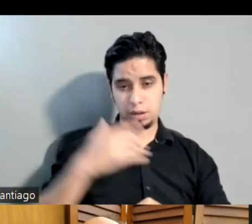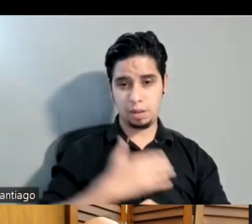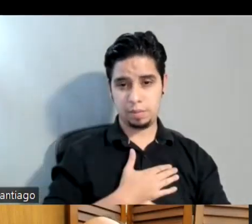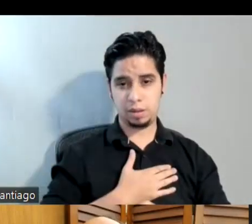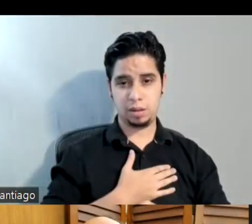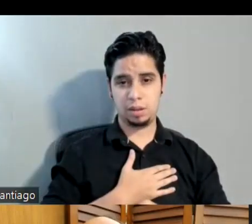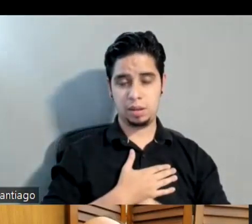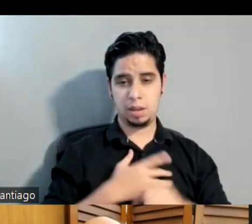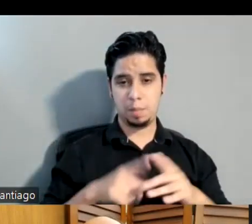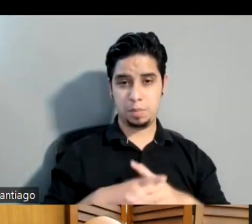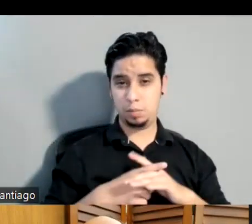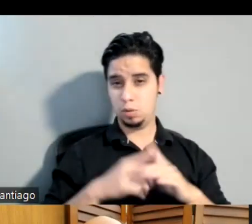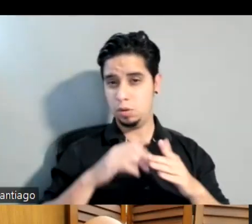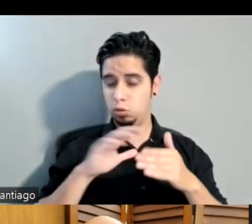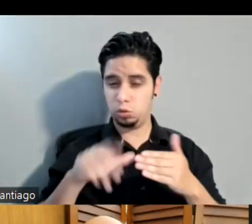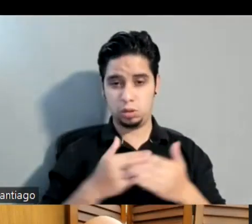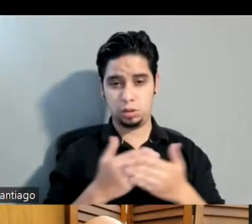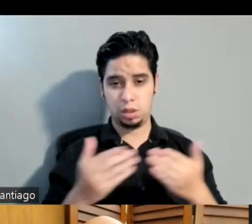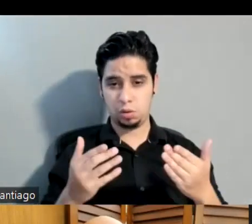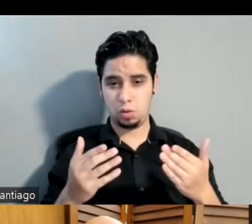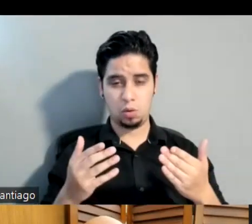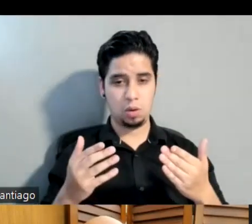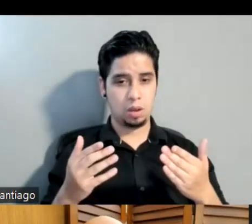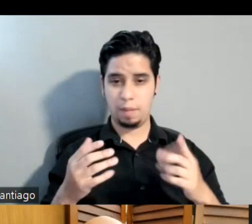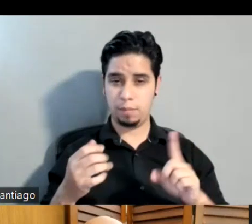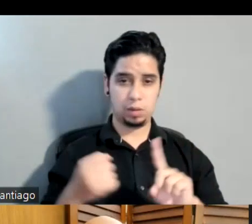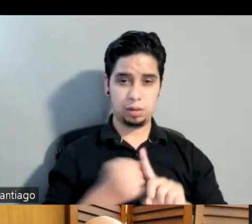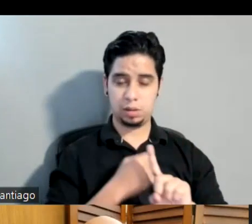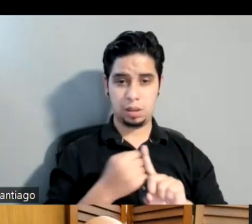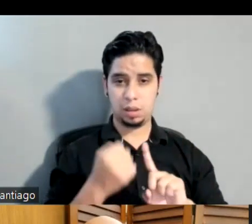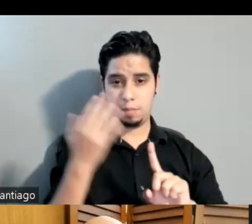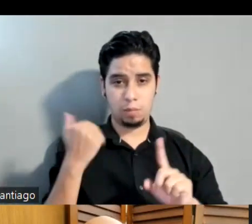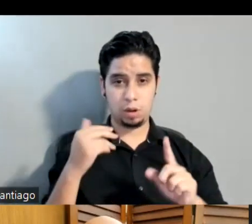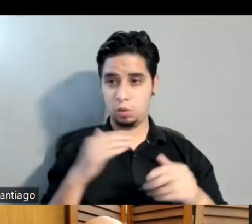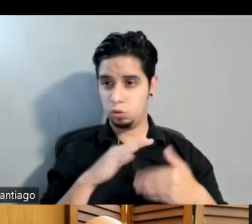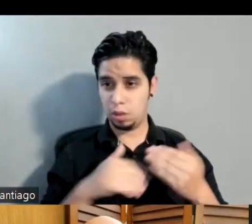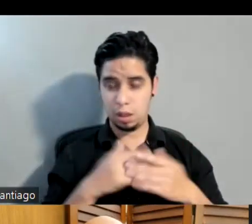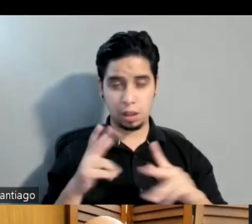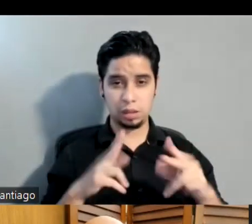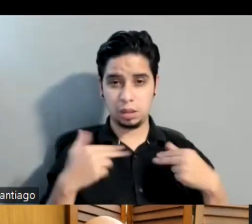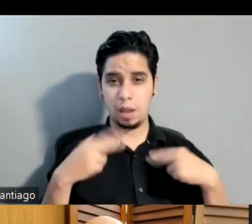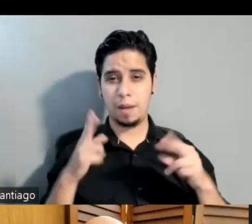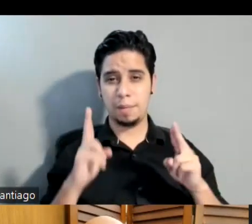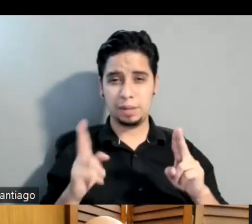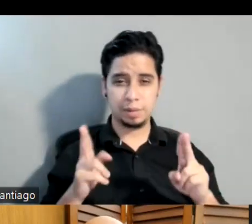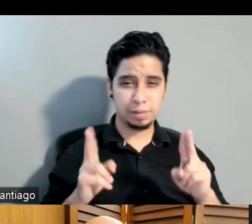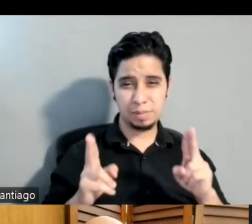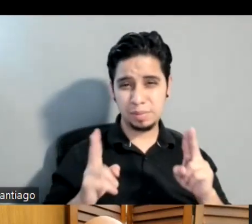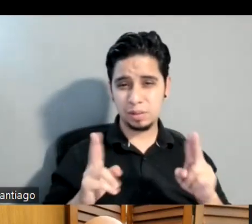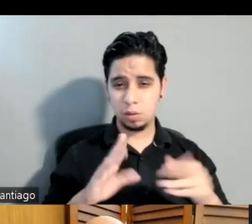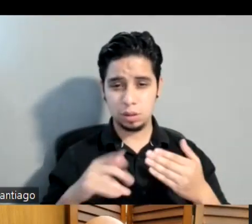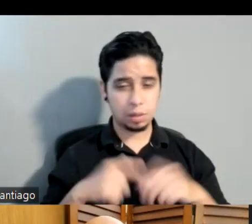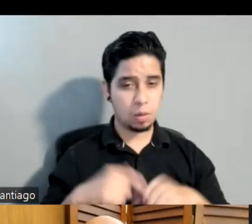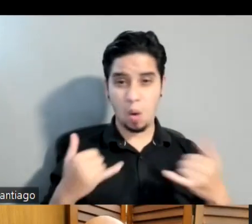de toda la violencia desmedida, de todo, porque hay una prisa, hay una psicosis de prisa, hay que tener las